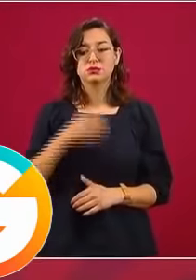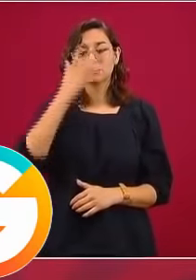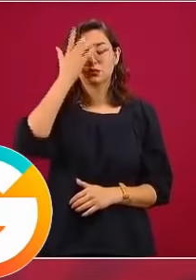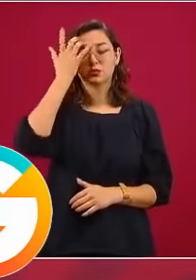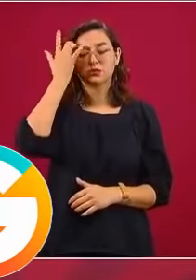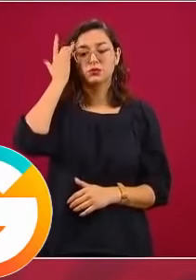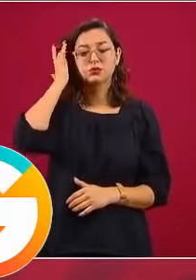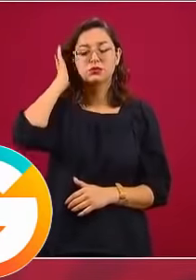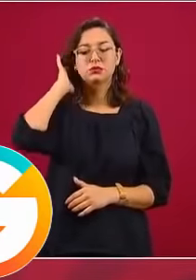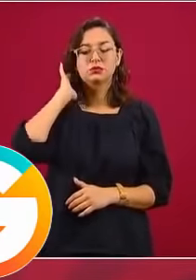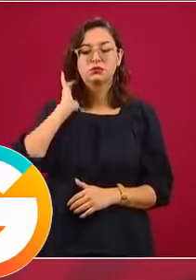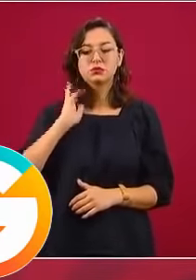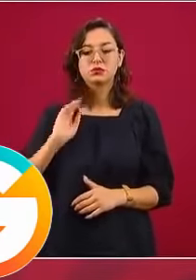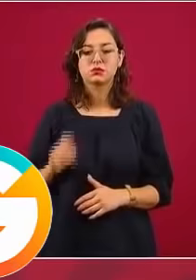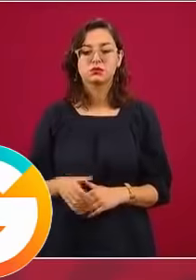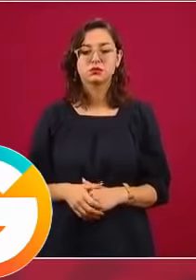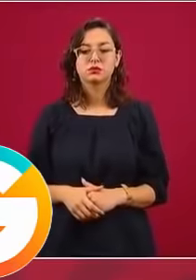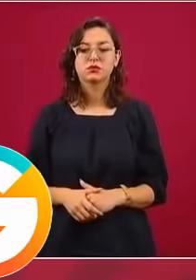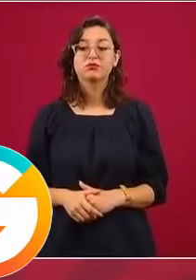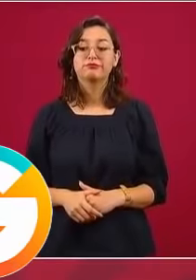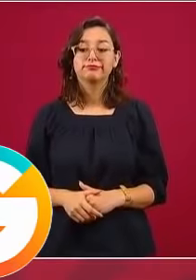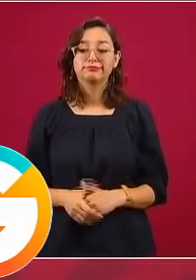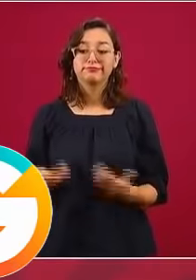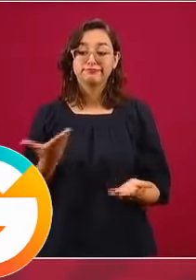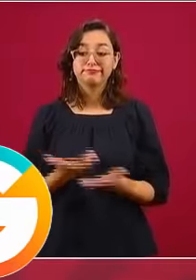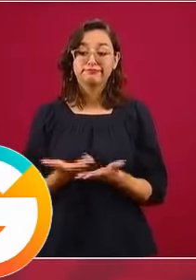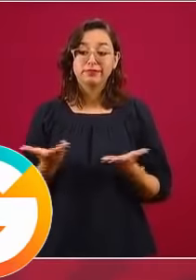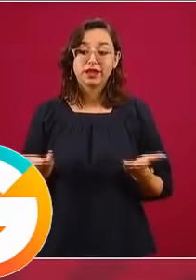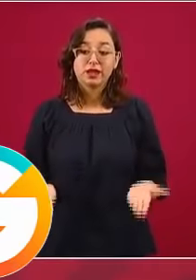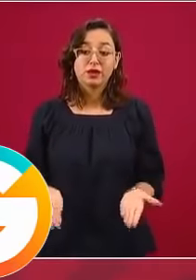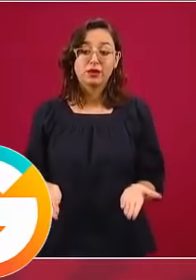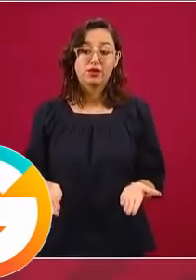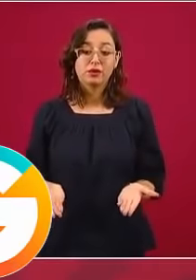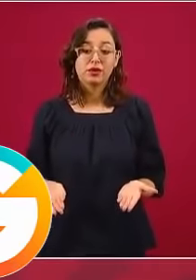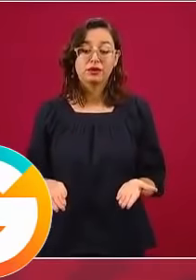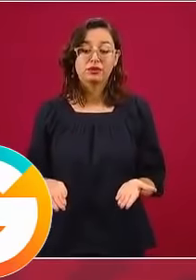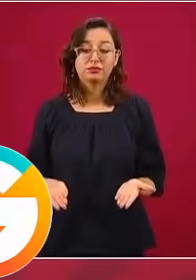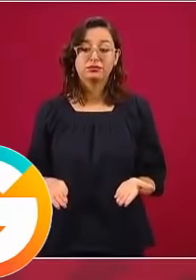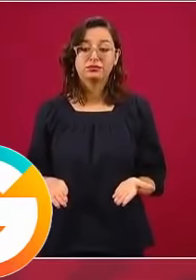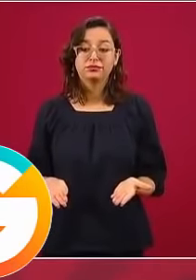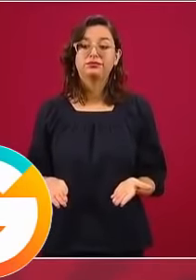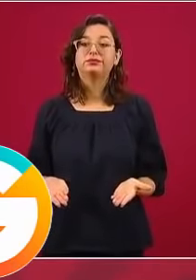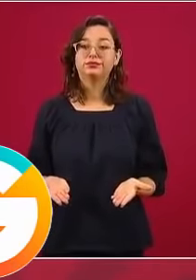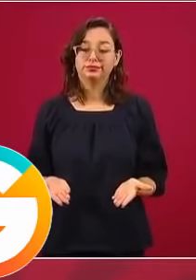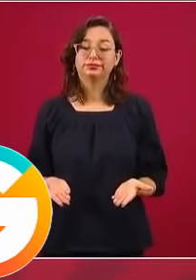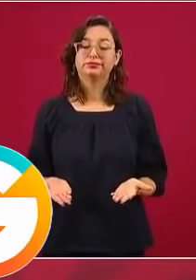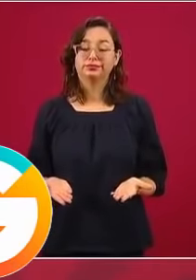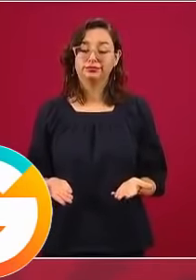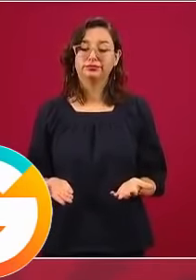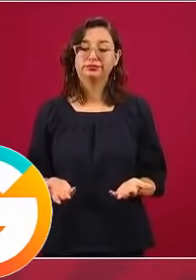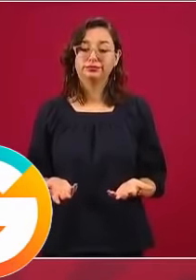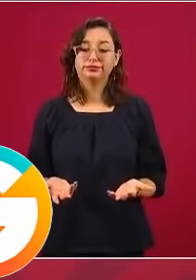Entonces, pues se va a actuar